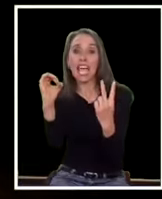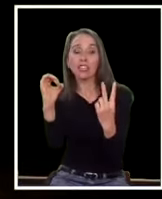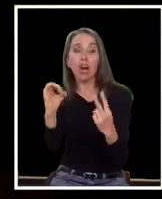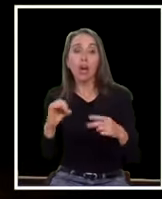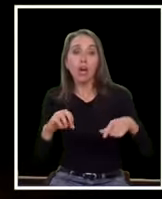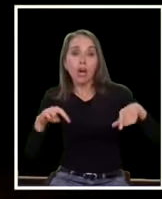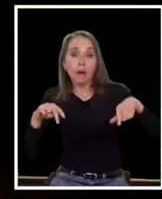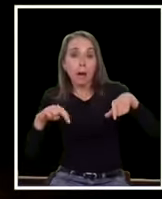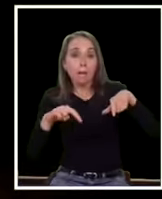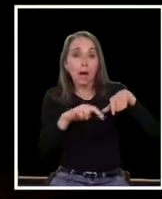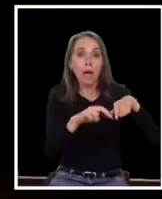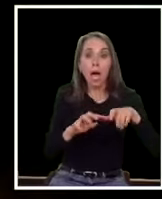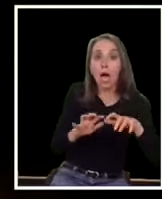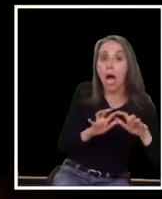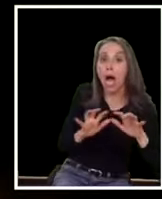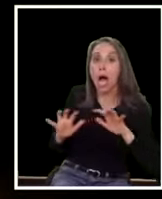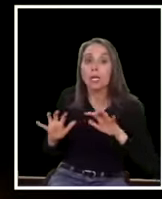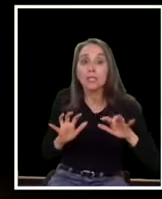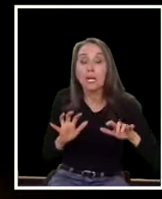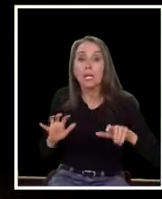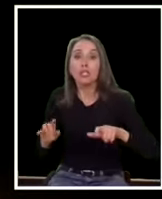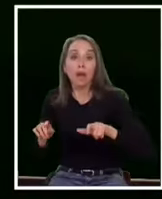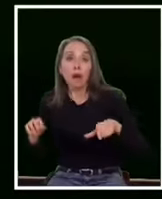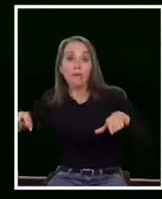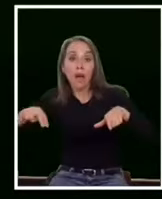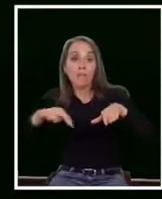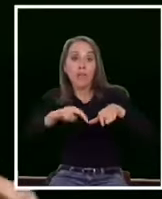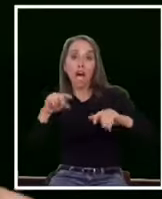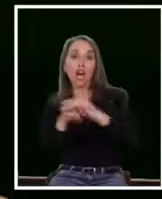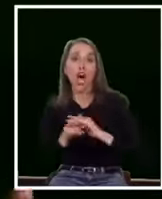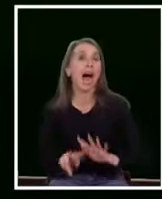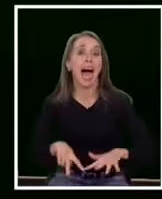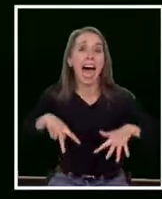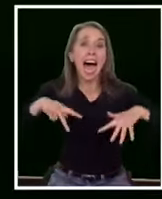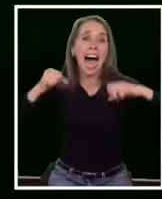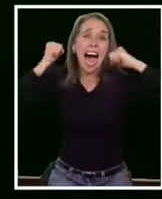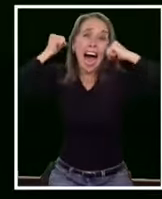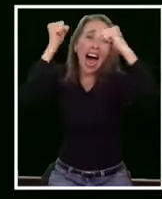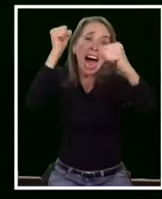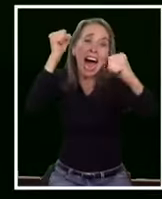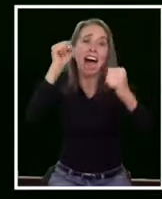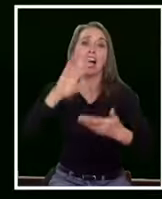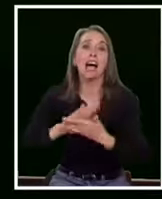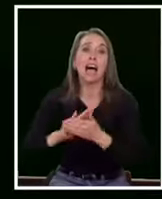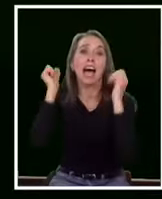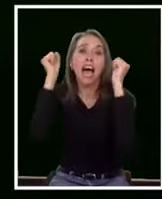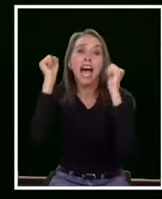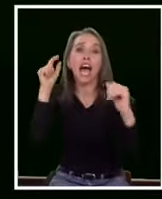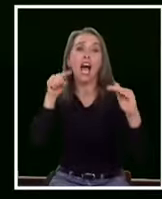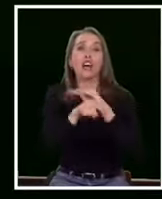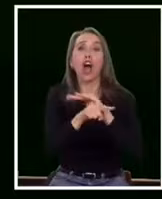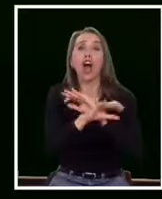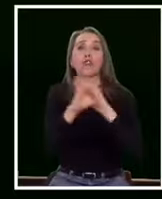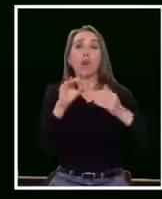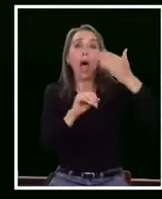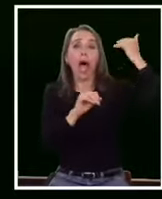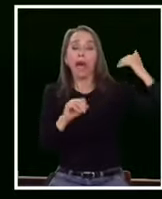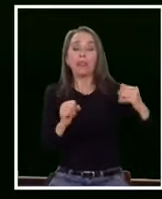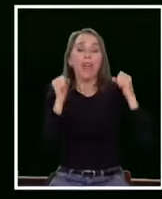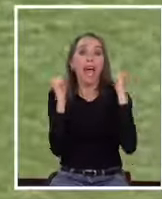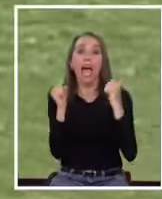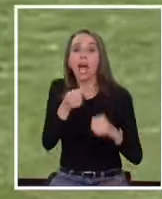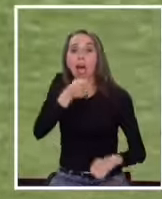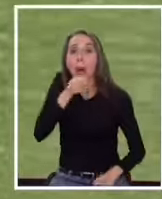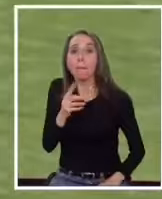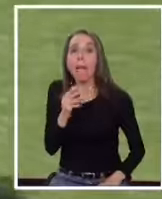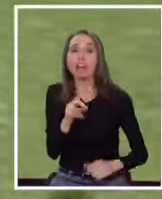se acerca el arquero y sale el remate, yo estallé y salté como un hincha. Celebré ese gol como no había celebrado ninguno de ellos. ¡Diego! ¡Diego!